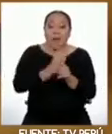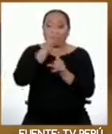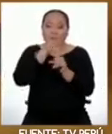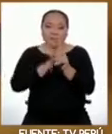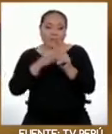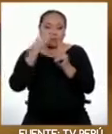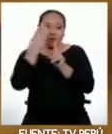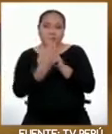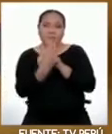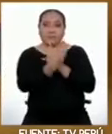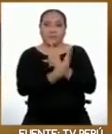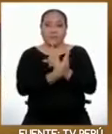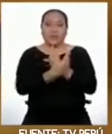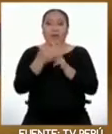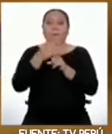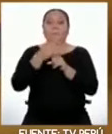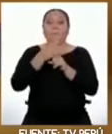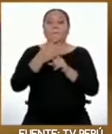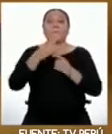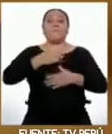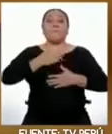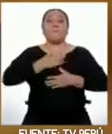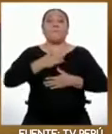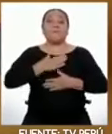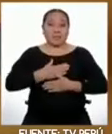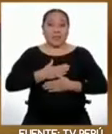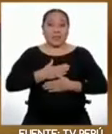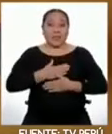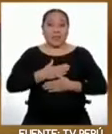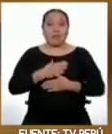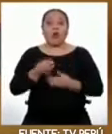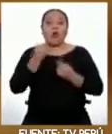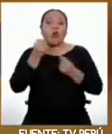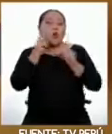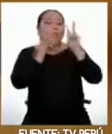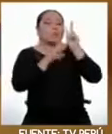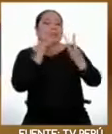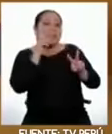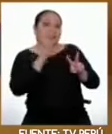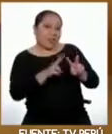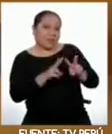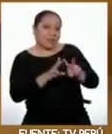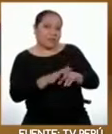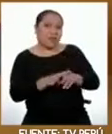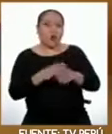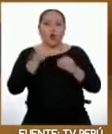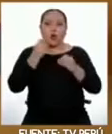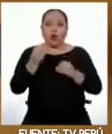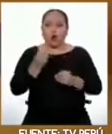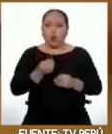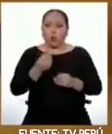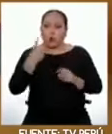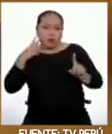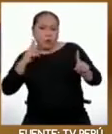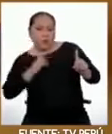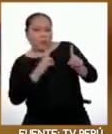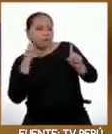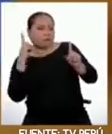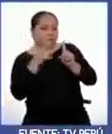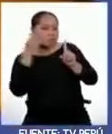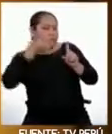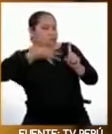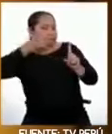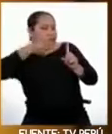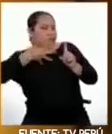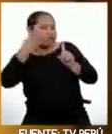La dimensión física, que se refiere a cómo se ve el personaje, cómo es percibido desde el exterior.